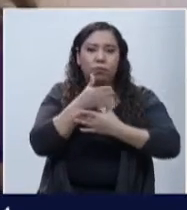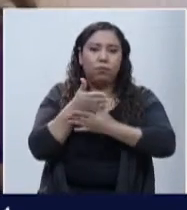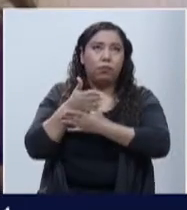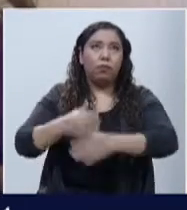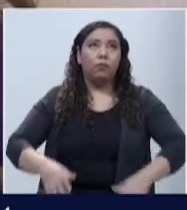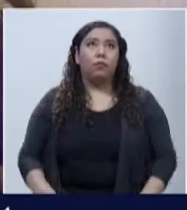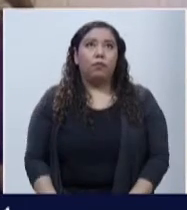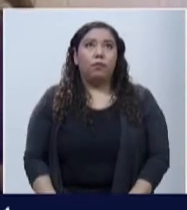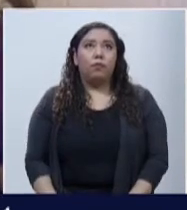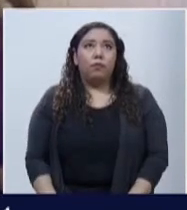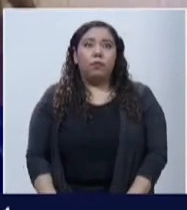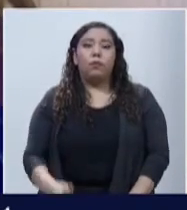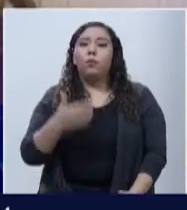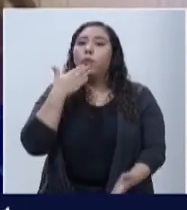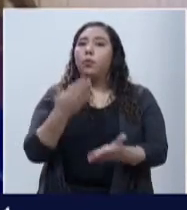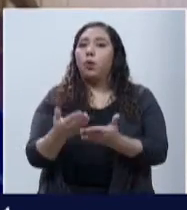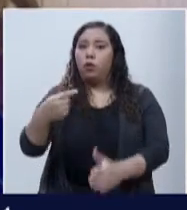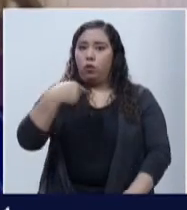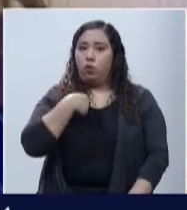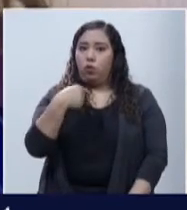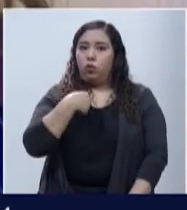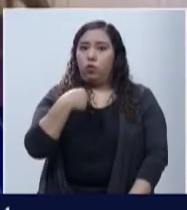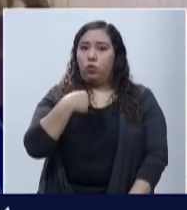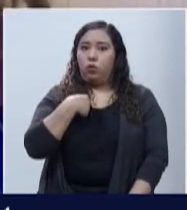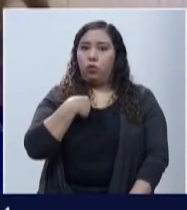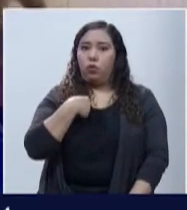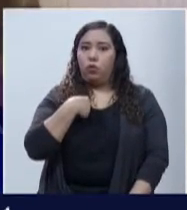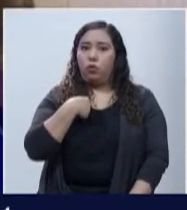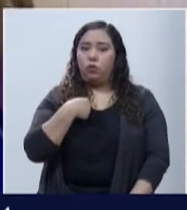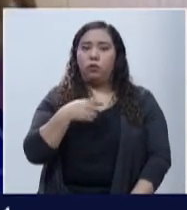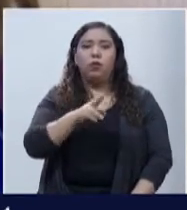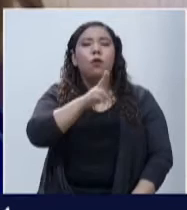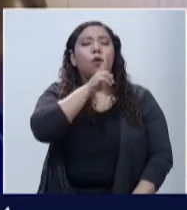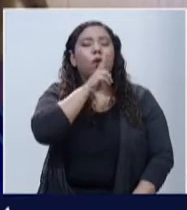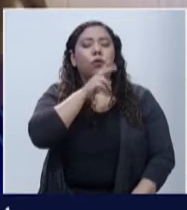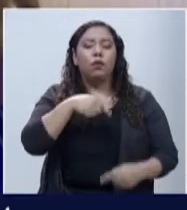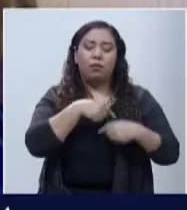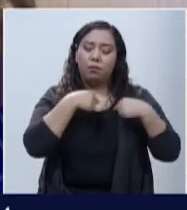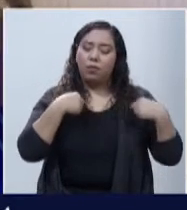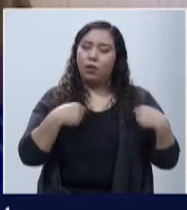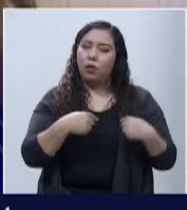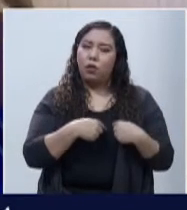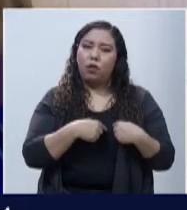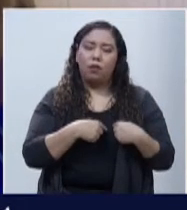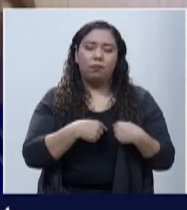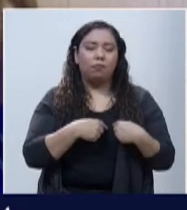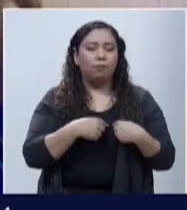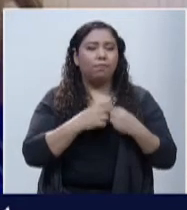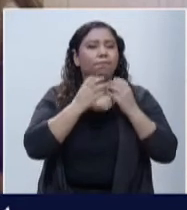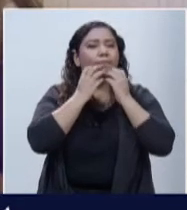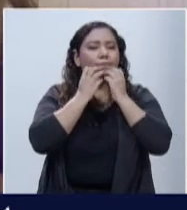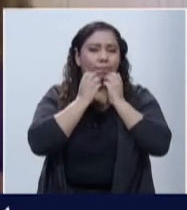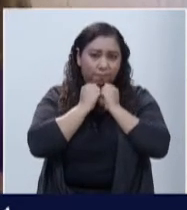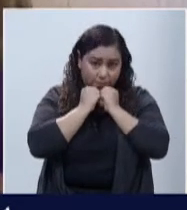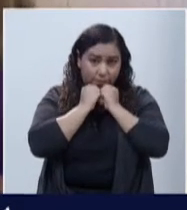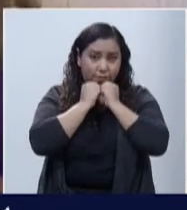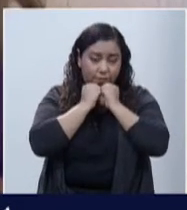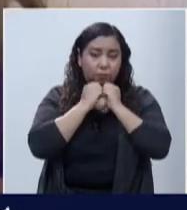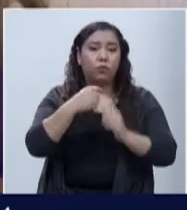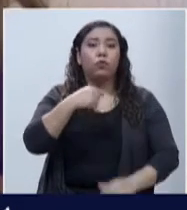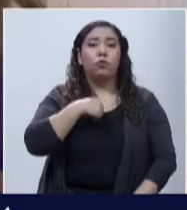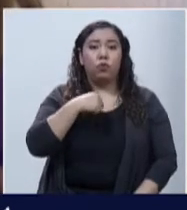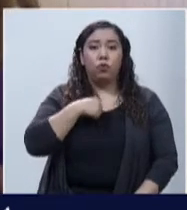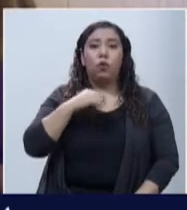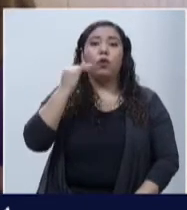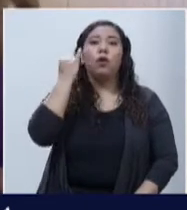bueno yo ya want duras en mi corazón y siempre desde que ella israel estado pendiente de honduras